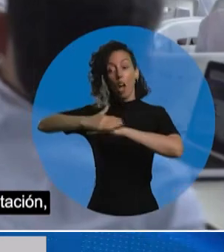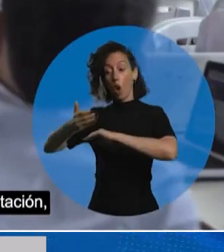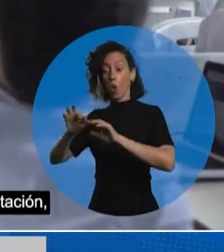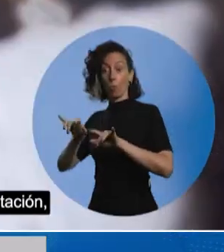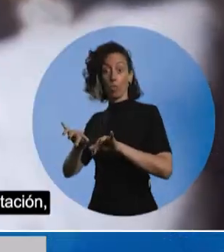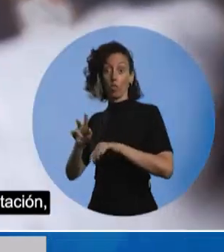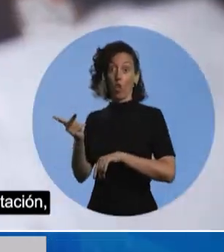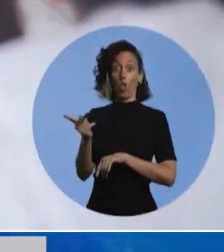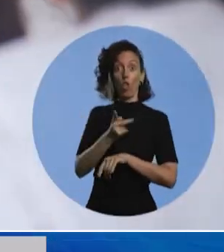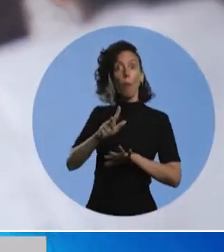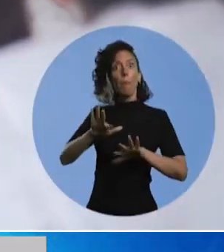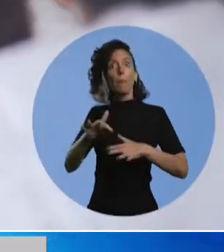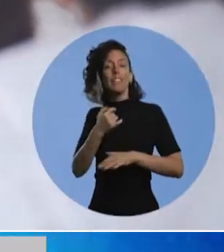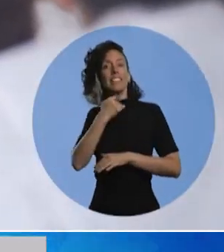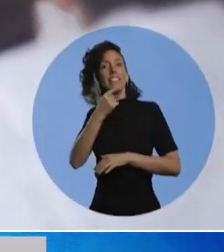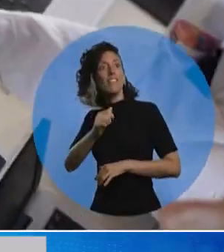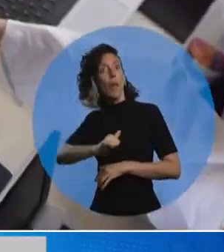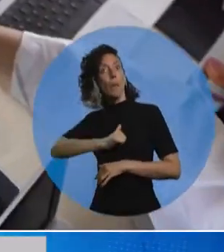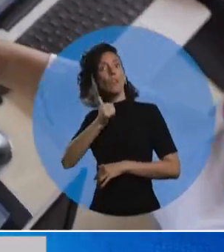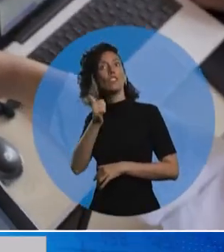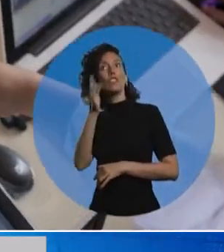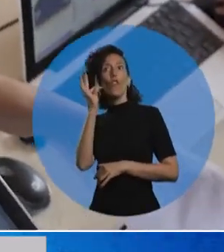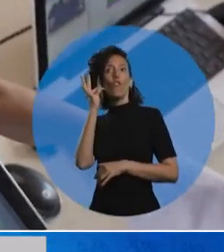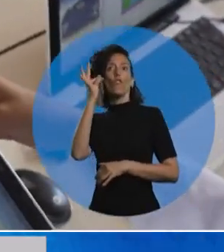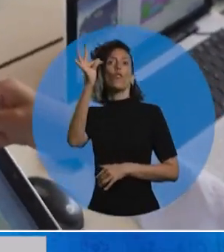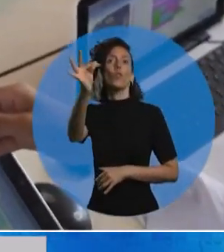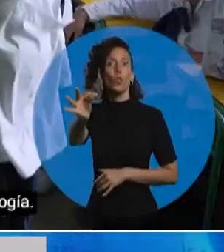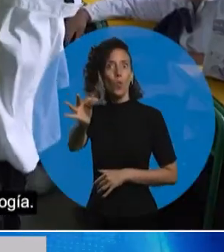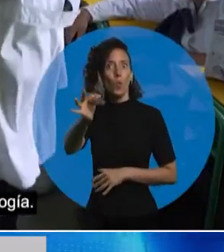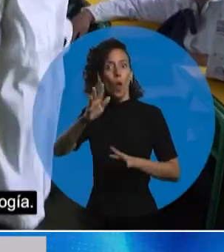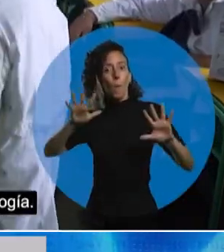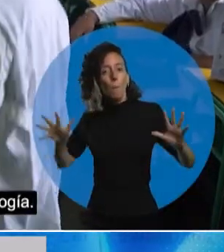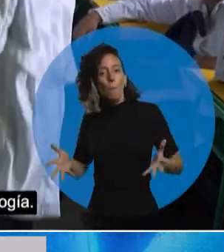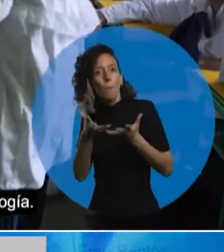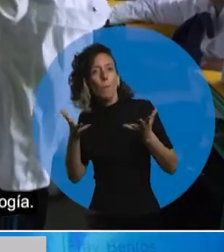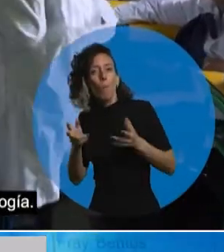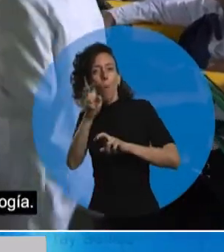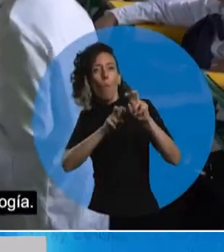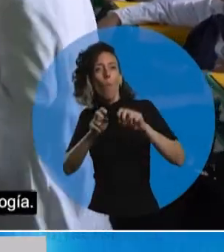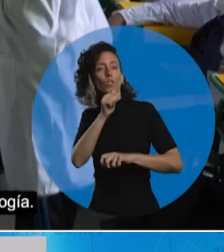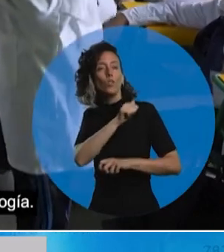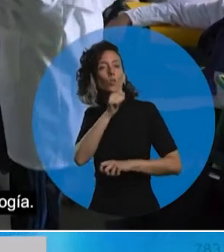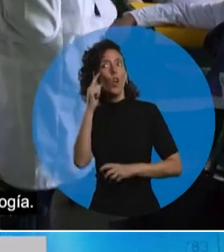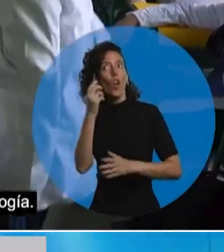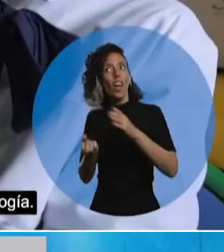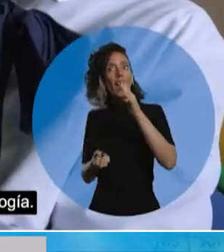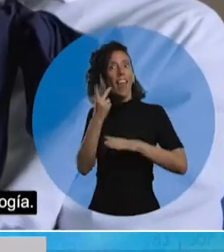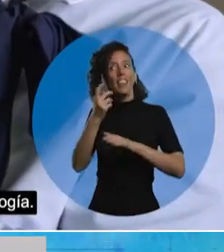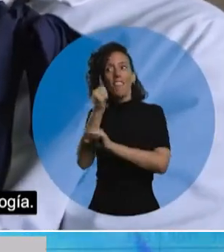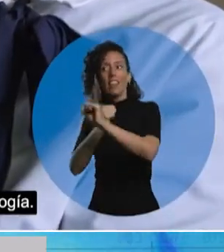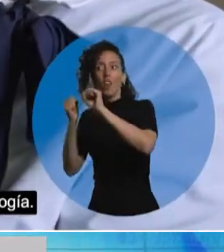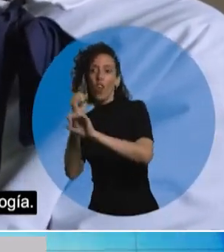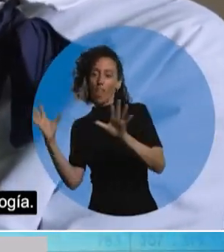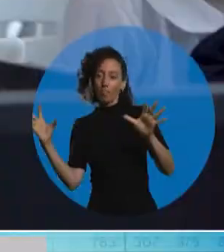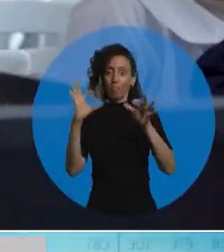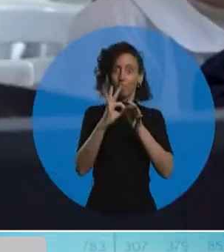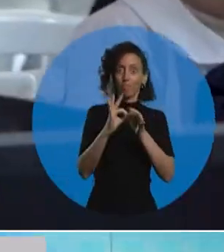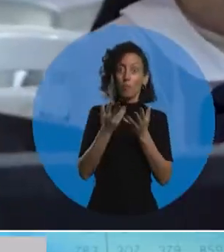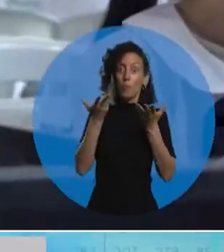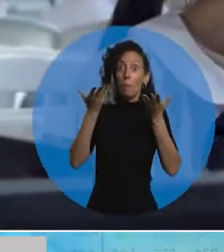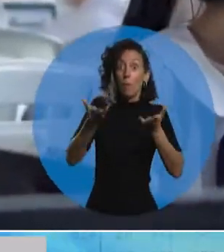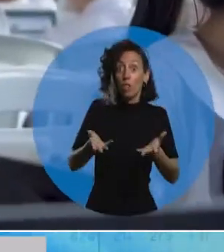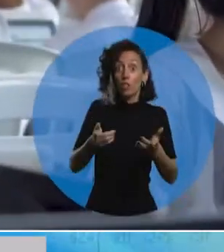tenemos un montón de herramientas que están disponibles y trata de ser una guía de cómo incorporar todas estas innovaciones en el aula.